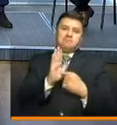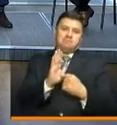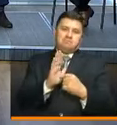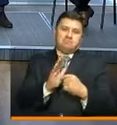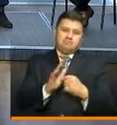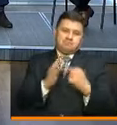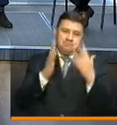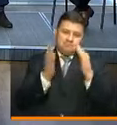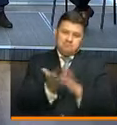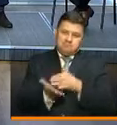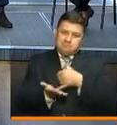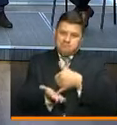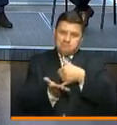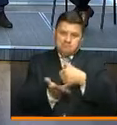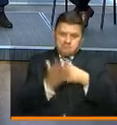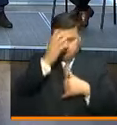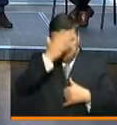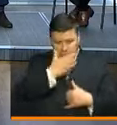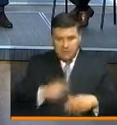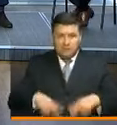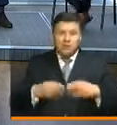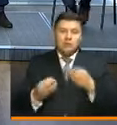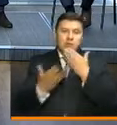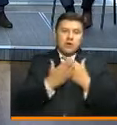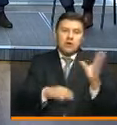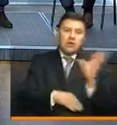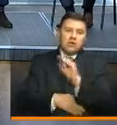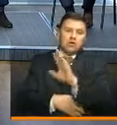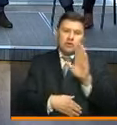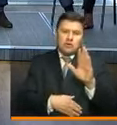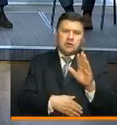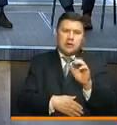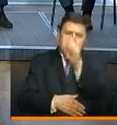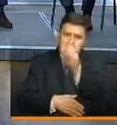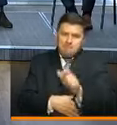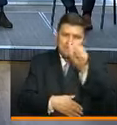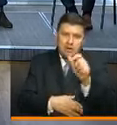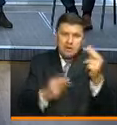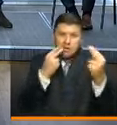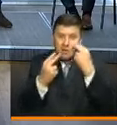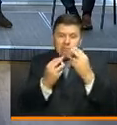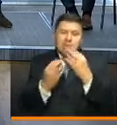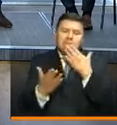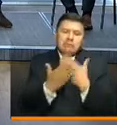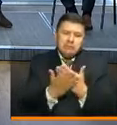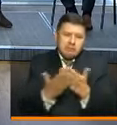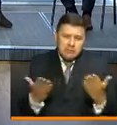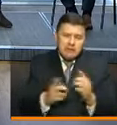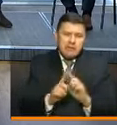esta ceremonia de premiación Reto Cascos de Vida. Muchas gracias a todos ustedes, a las personas que siguieron esta señal